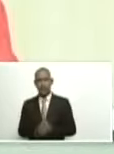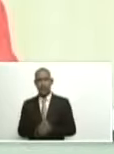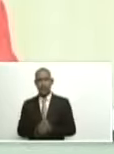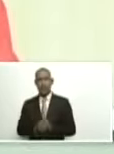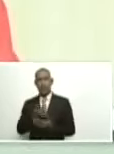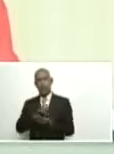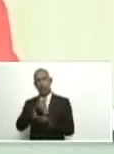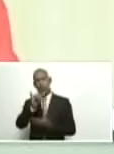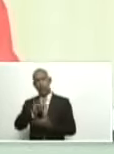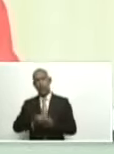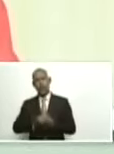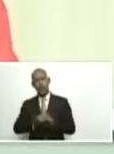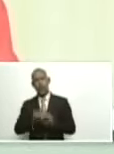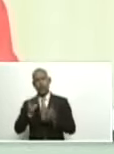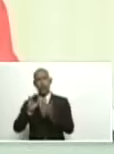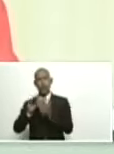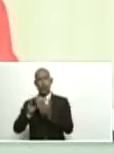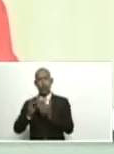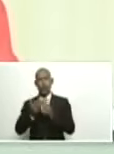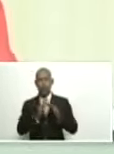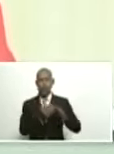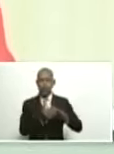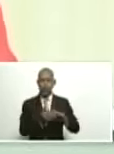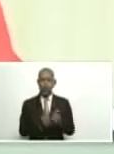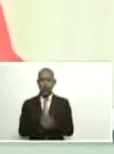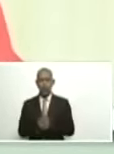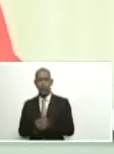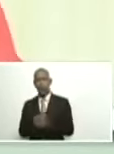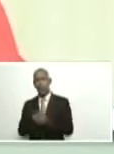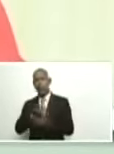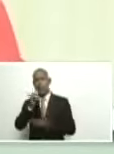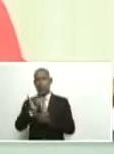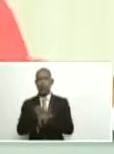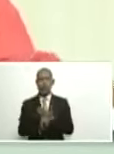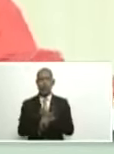comunero, el proyecto del poder popular.